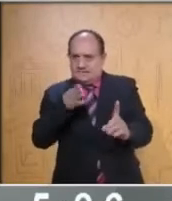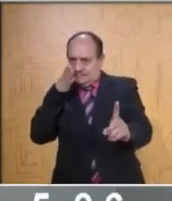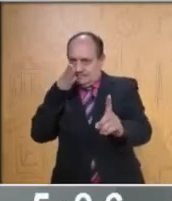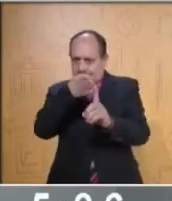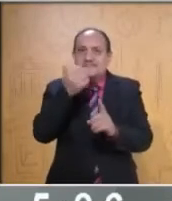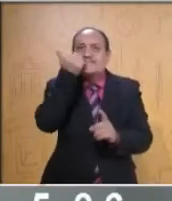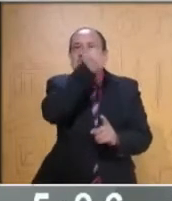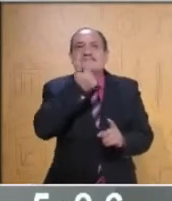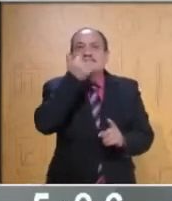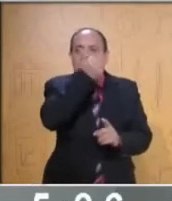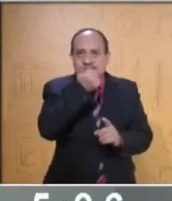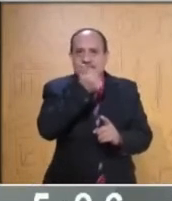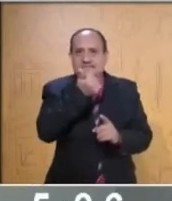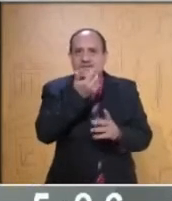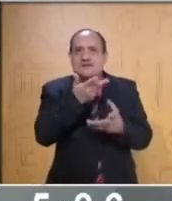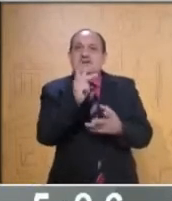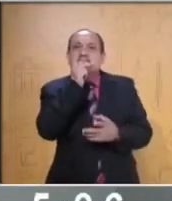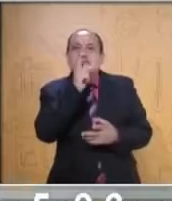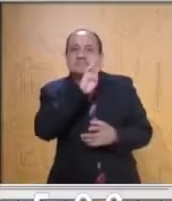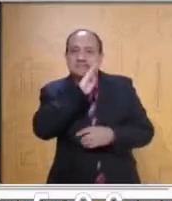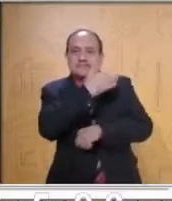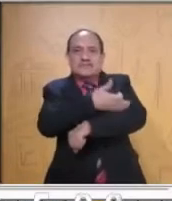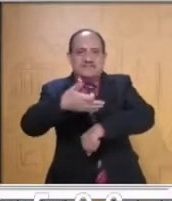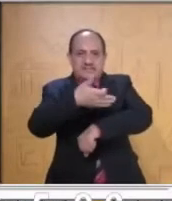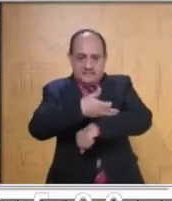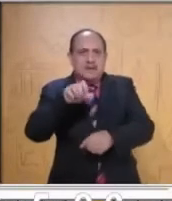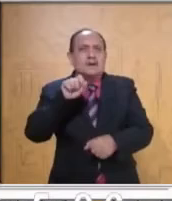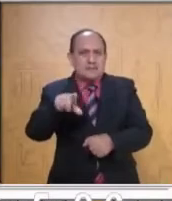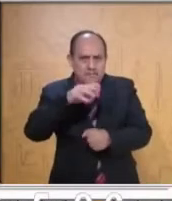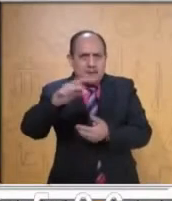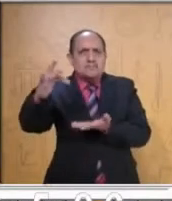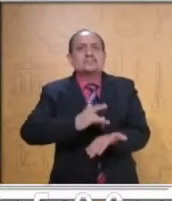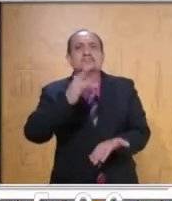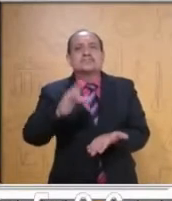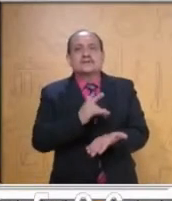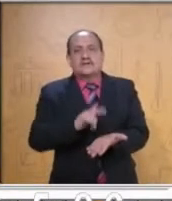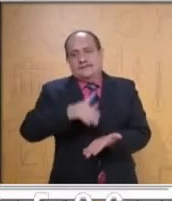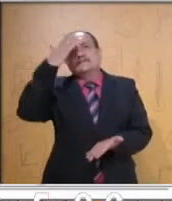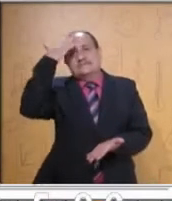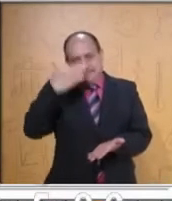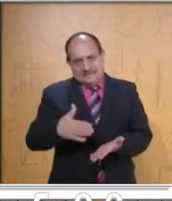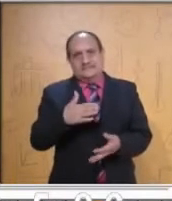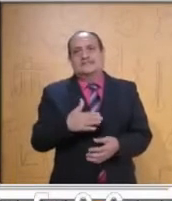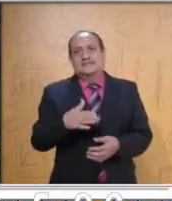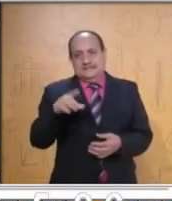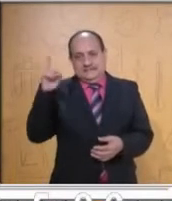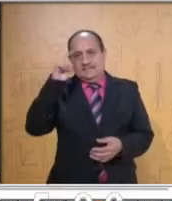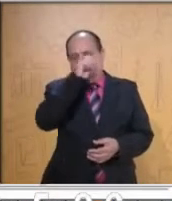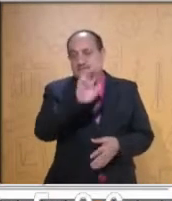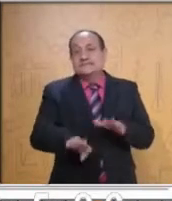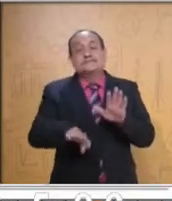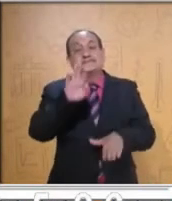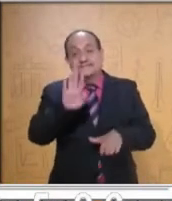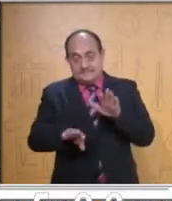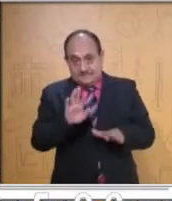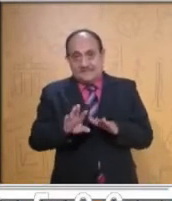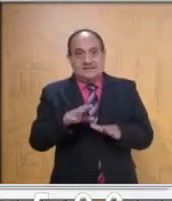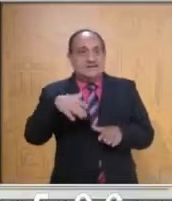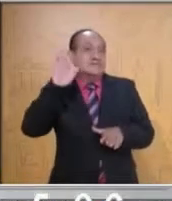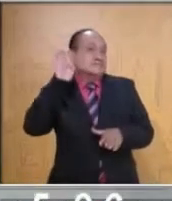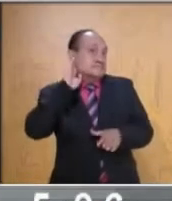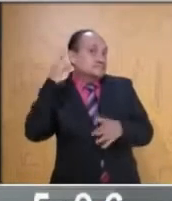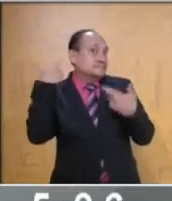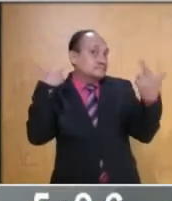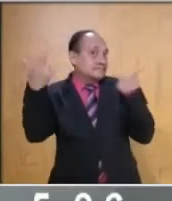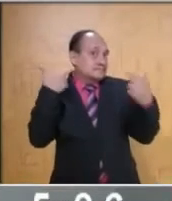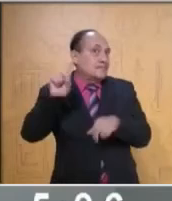los alumnos y los padres de familia nos están apoyando, pues yo sé que es difícil a veces el estar escuchando